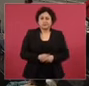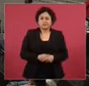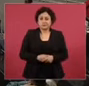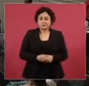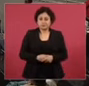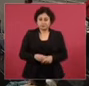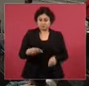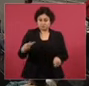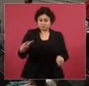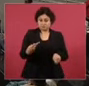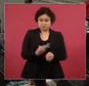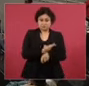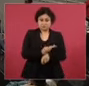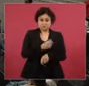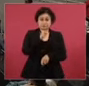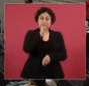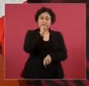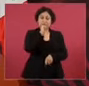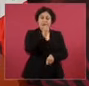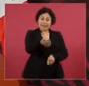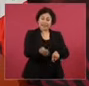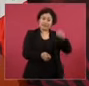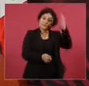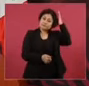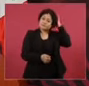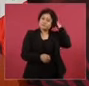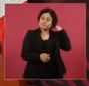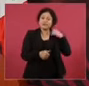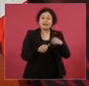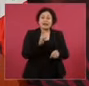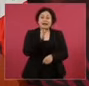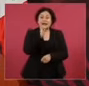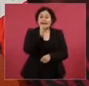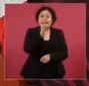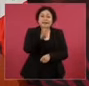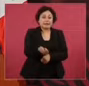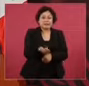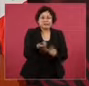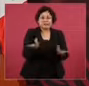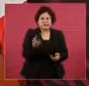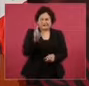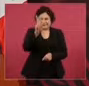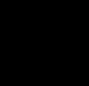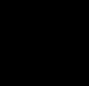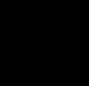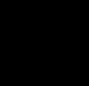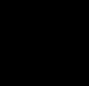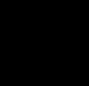Y no pasó nada. No tiene nada que ver. Una gran mentira.